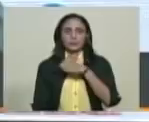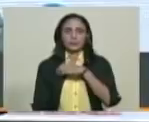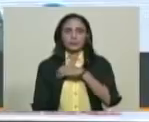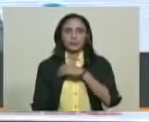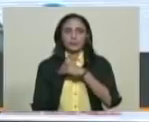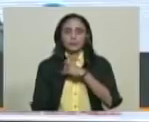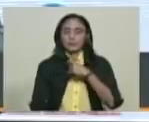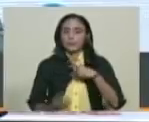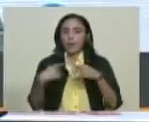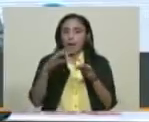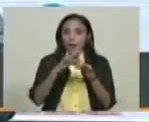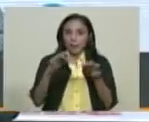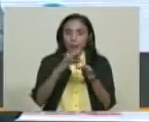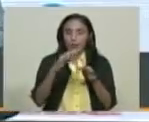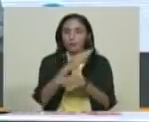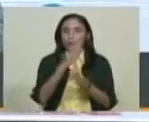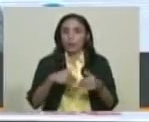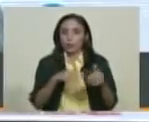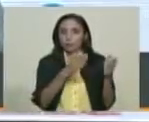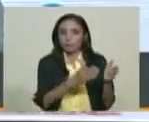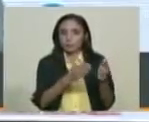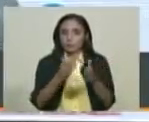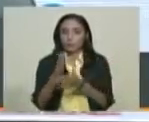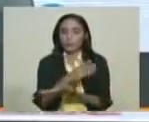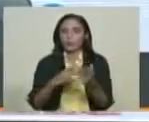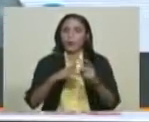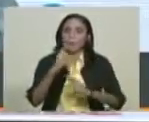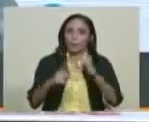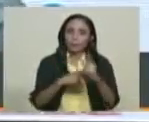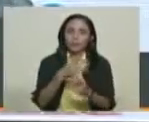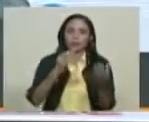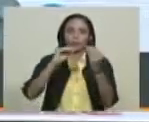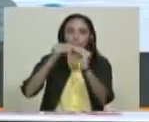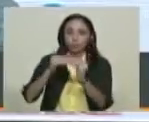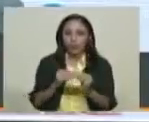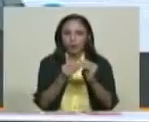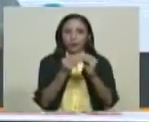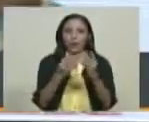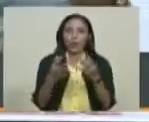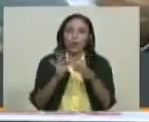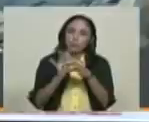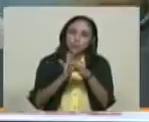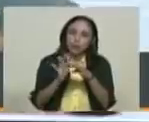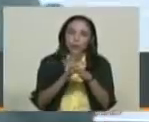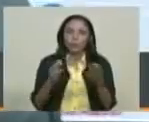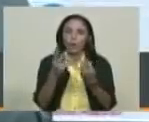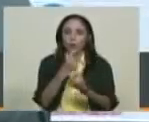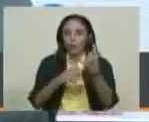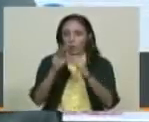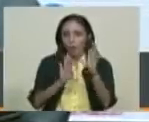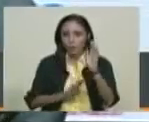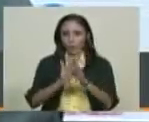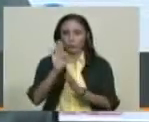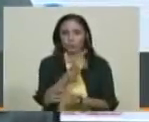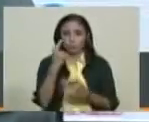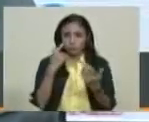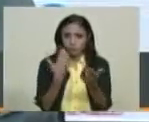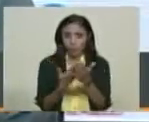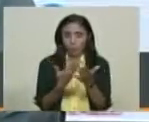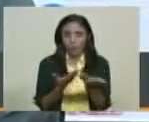un espacio mayor en el proceso de recuperación y funcionamiento de la nueva economía. ¿Se dan